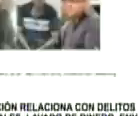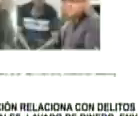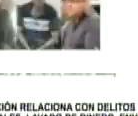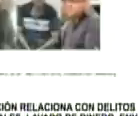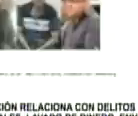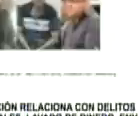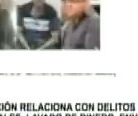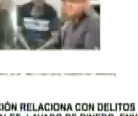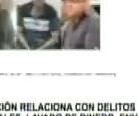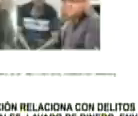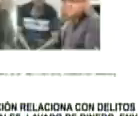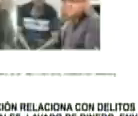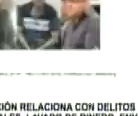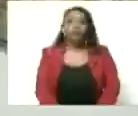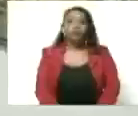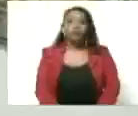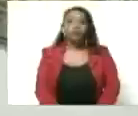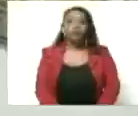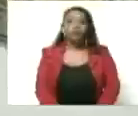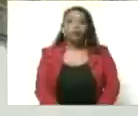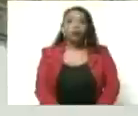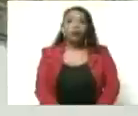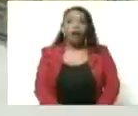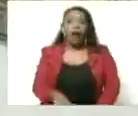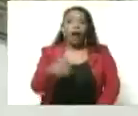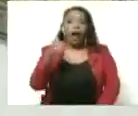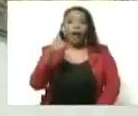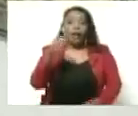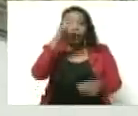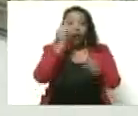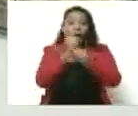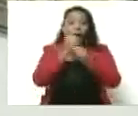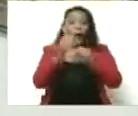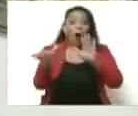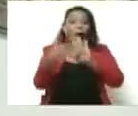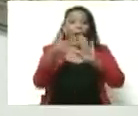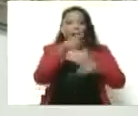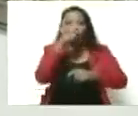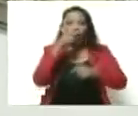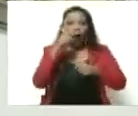allí. Un megaoperativo antidroga a la tranza.